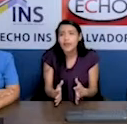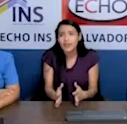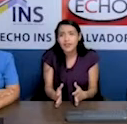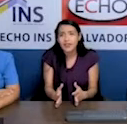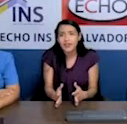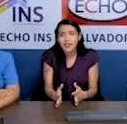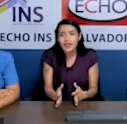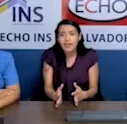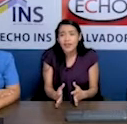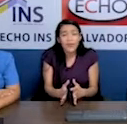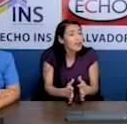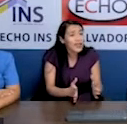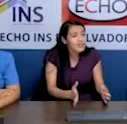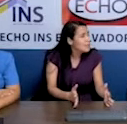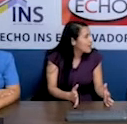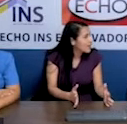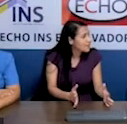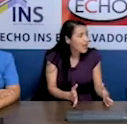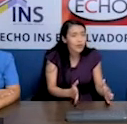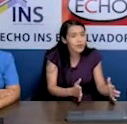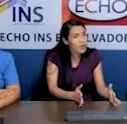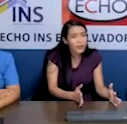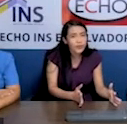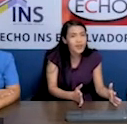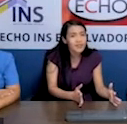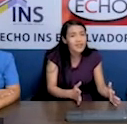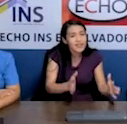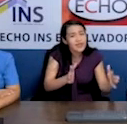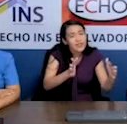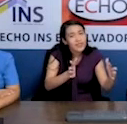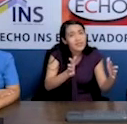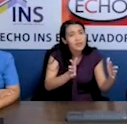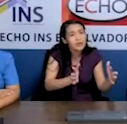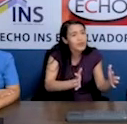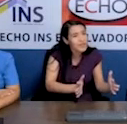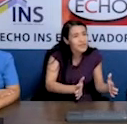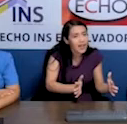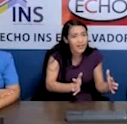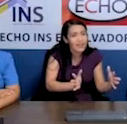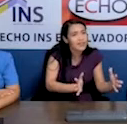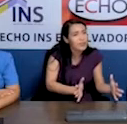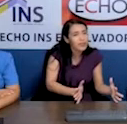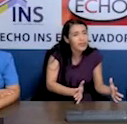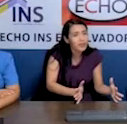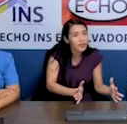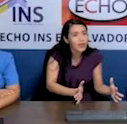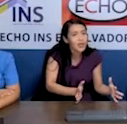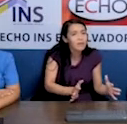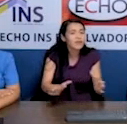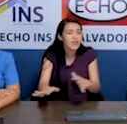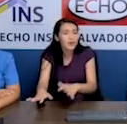las emergencias tal vez no es emergencia o no es una urgencia desde el punto de vista del equipo de